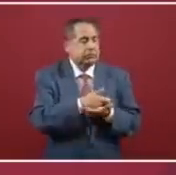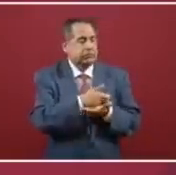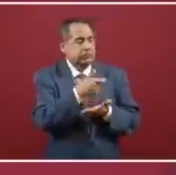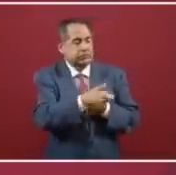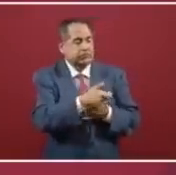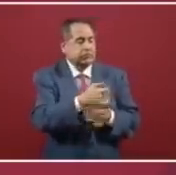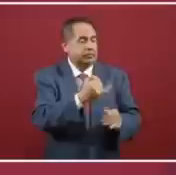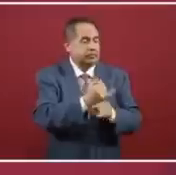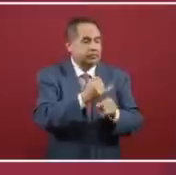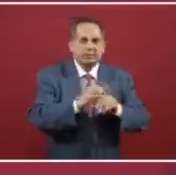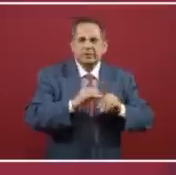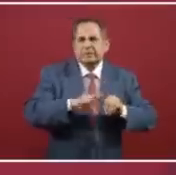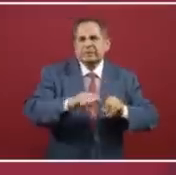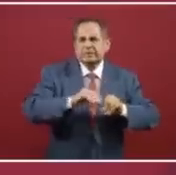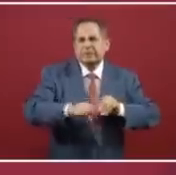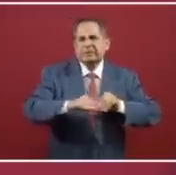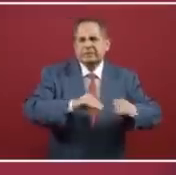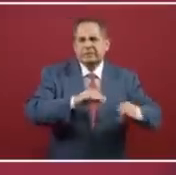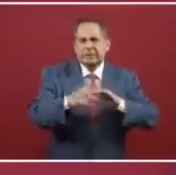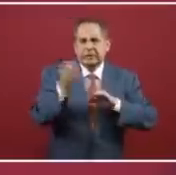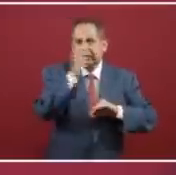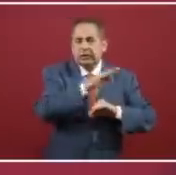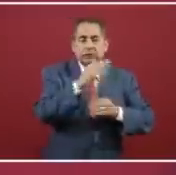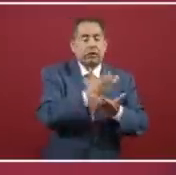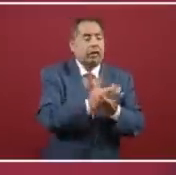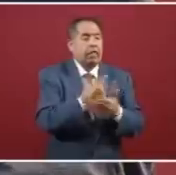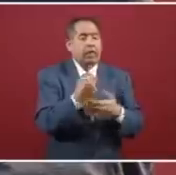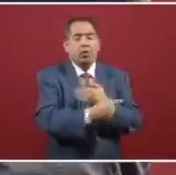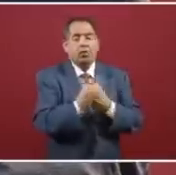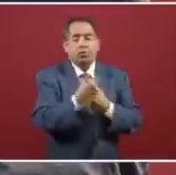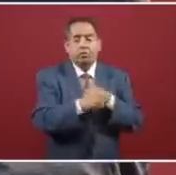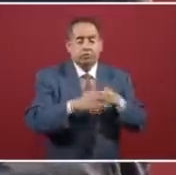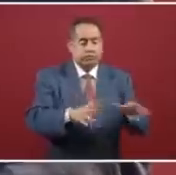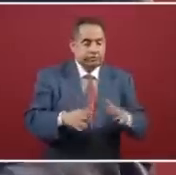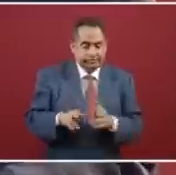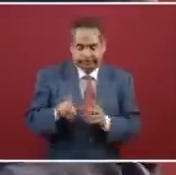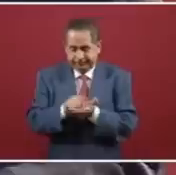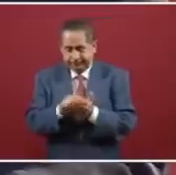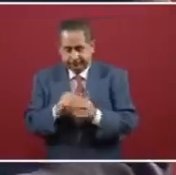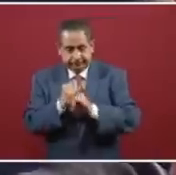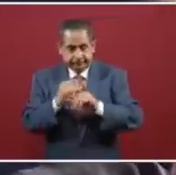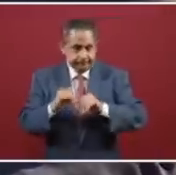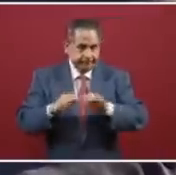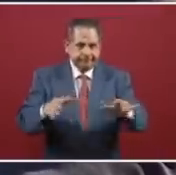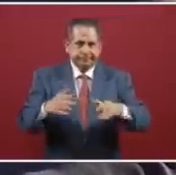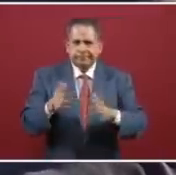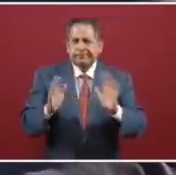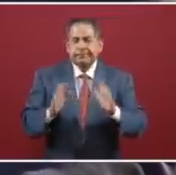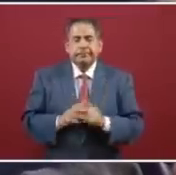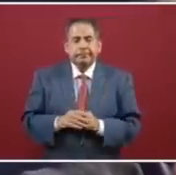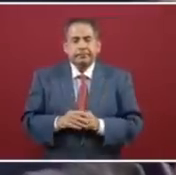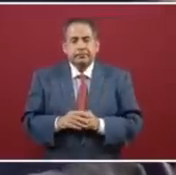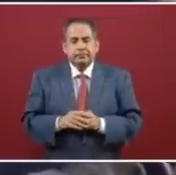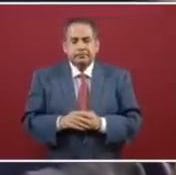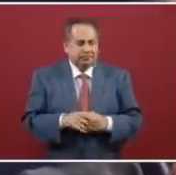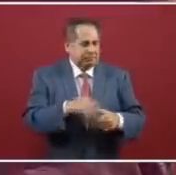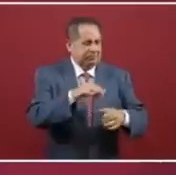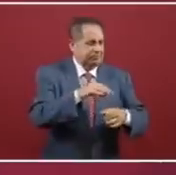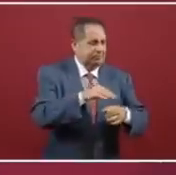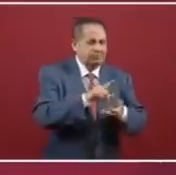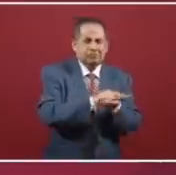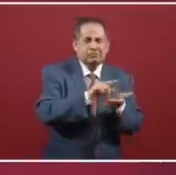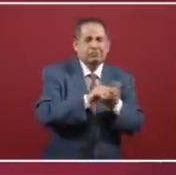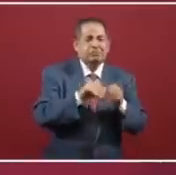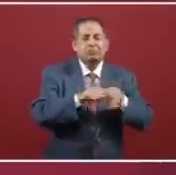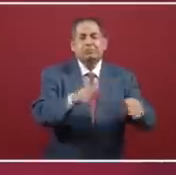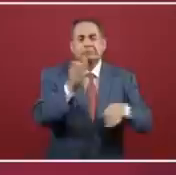en las redes en las benditas redes sociales porque los bots